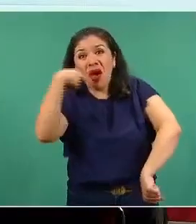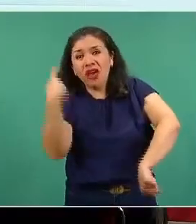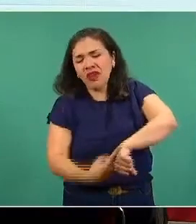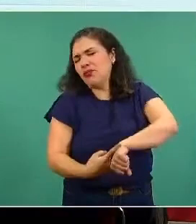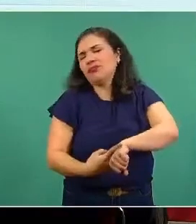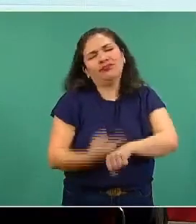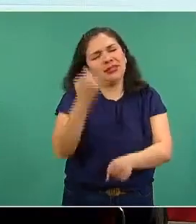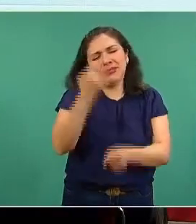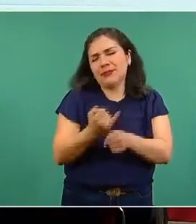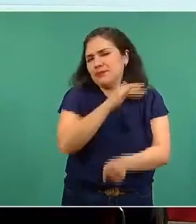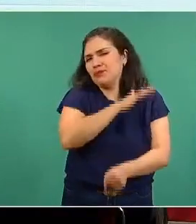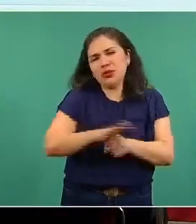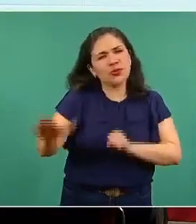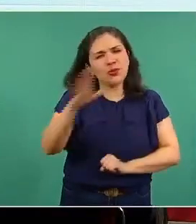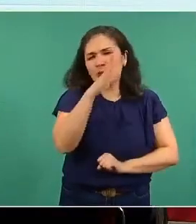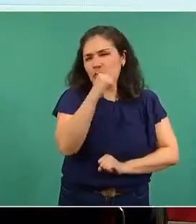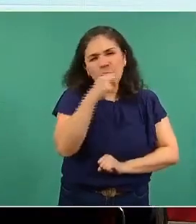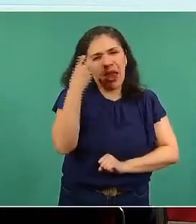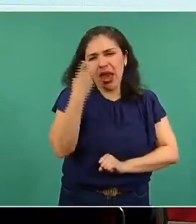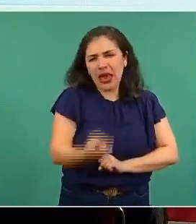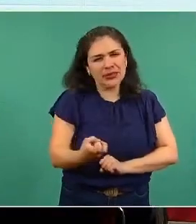utilizarán no pueden causar